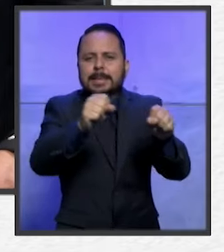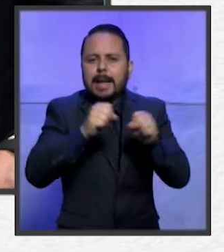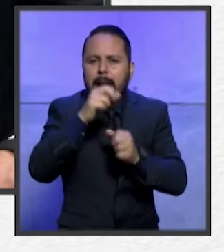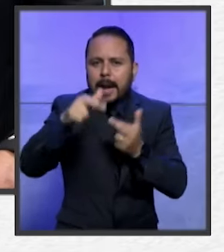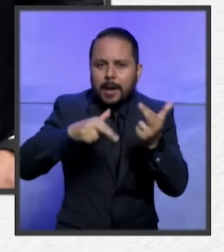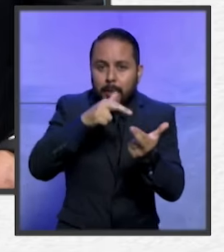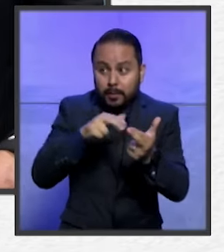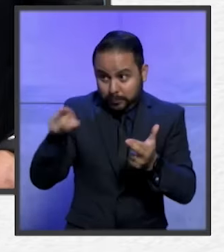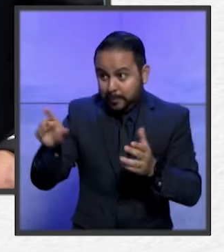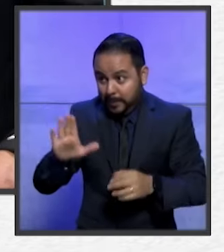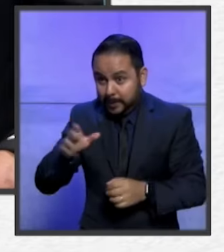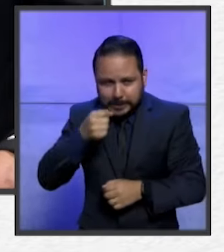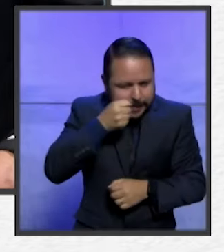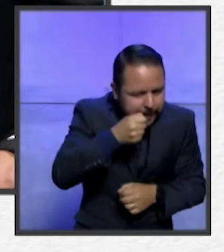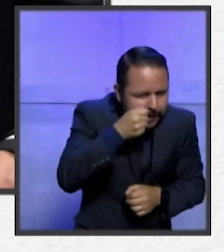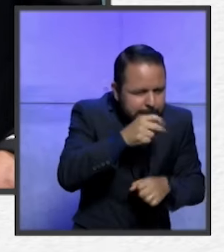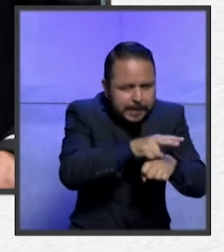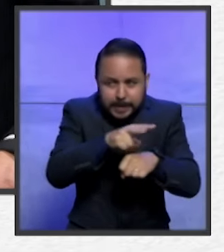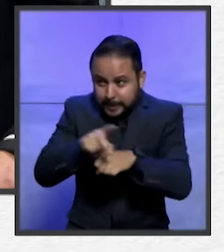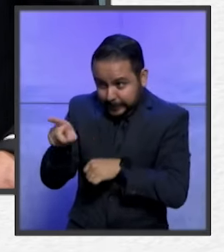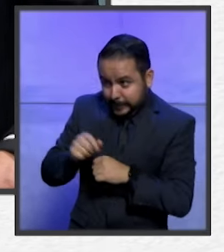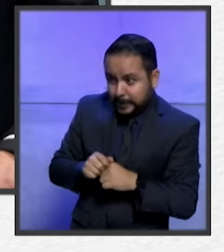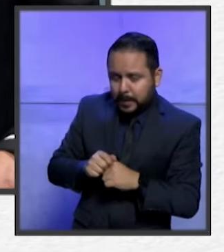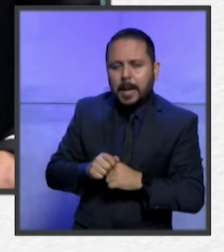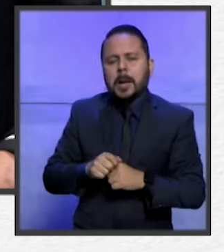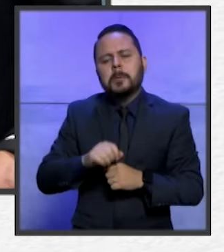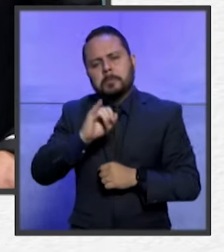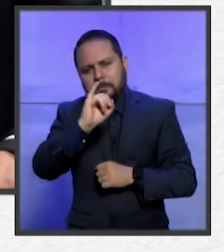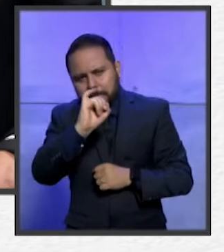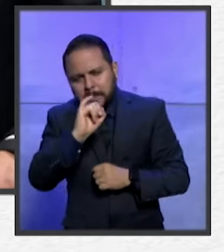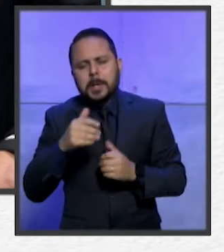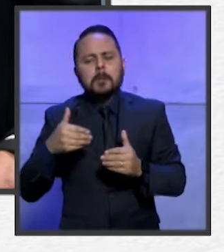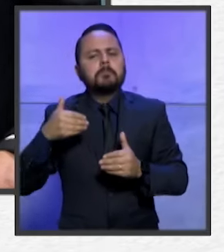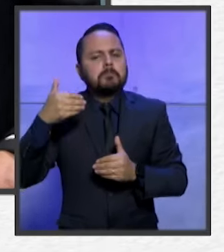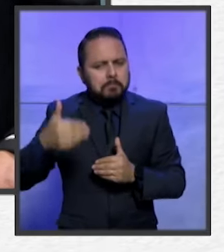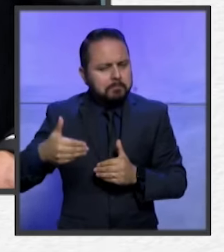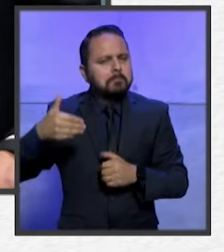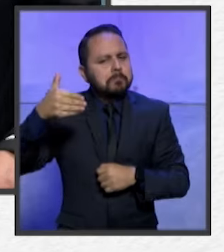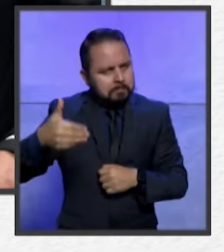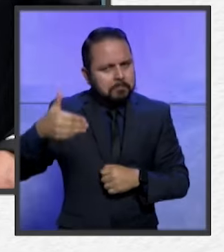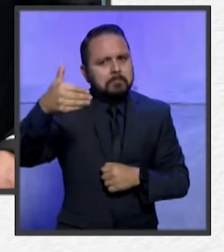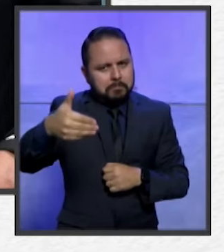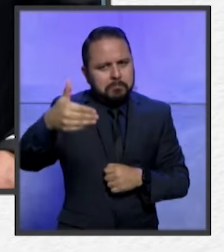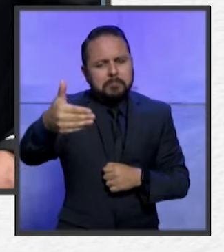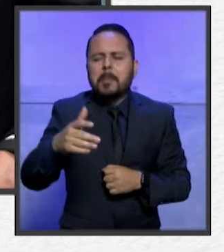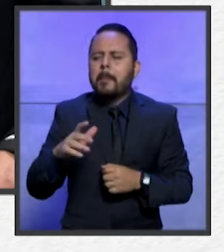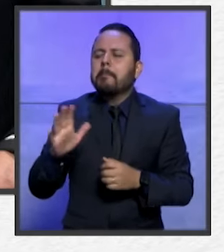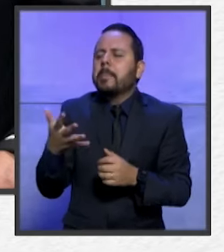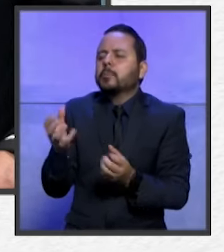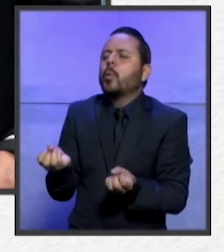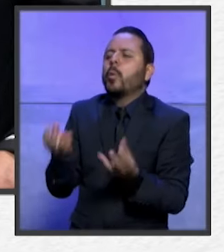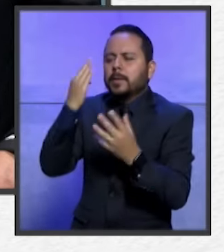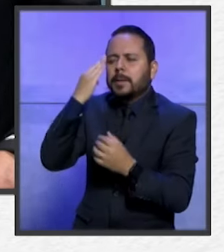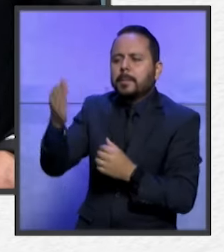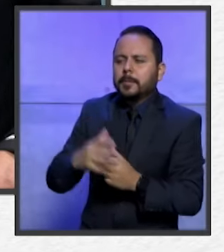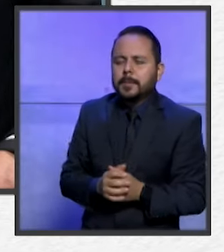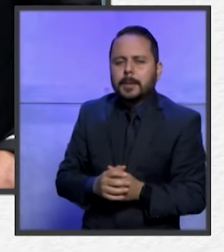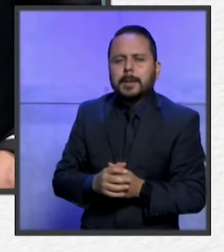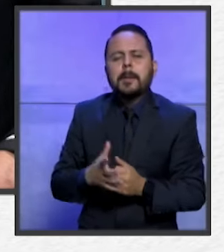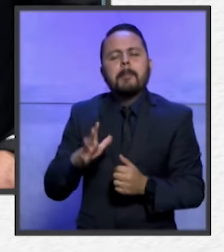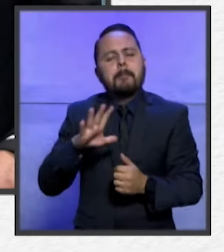salas regionales es así es así y esto es eh periódicamente Por lo menos tiene que haber